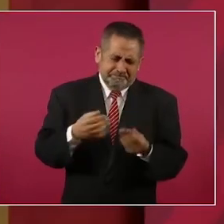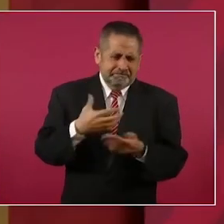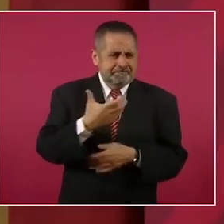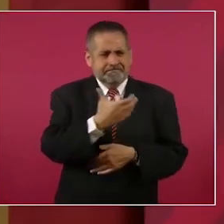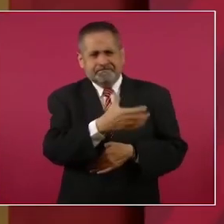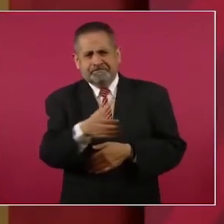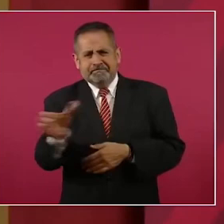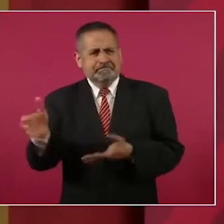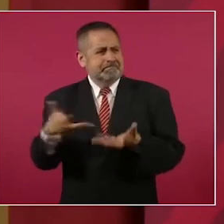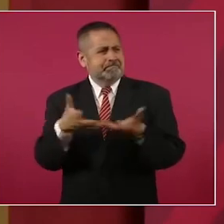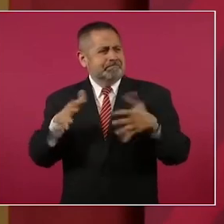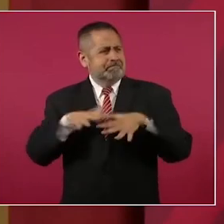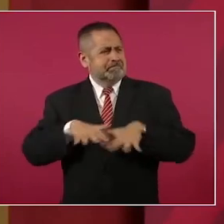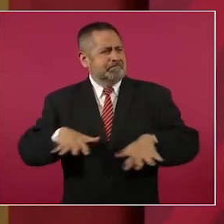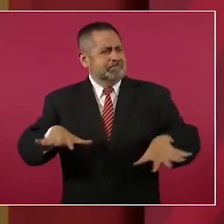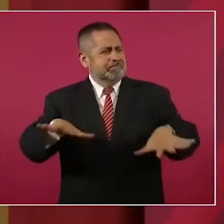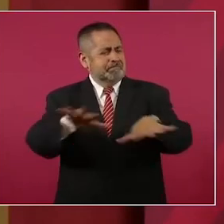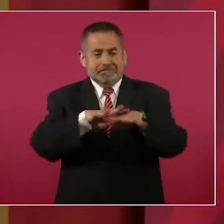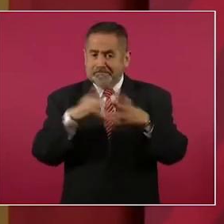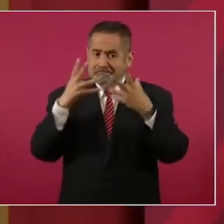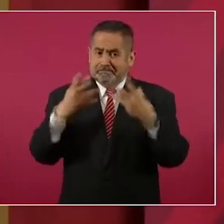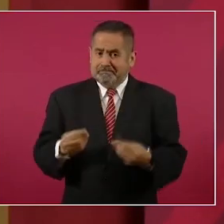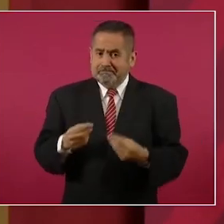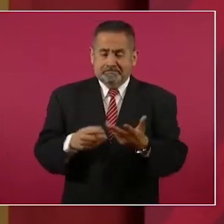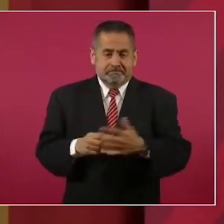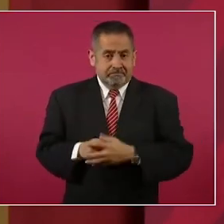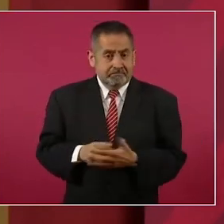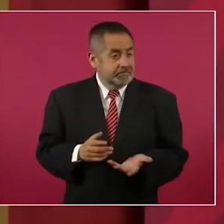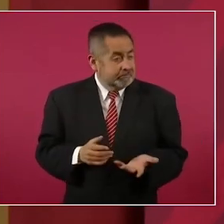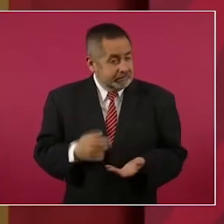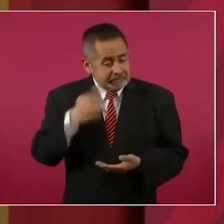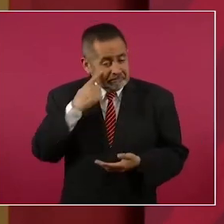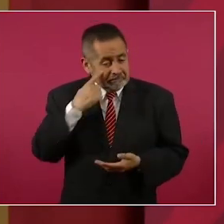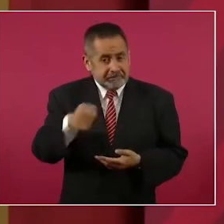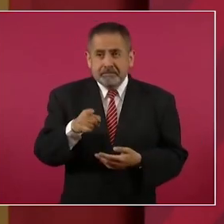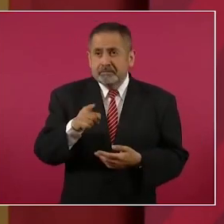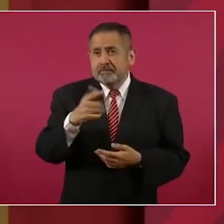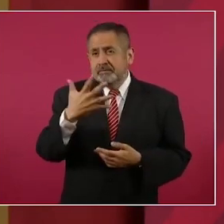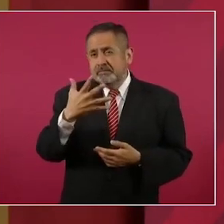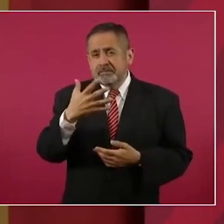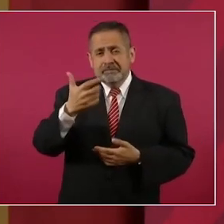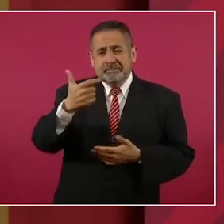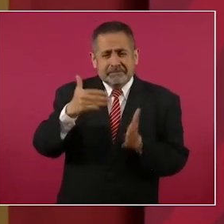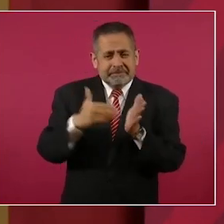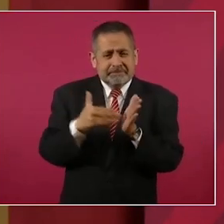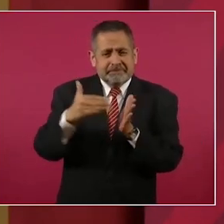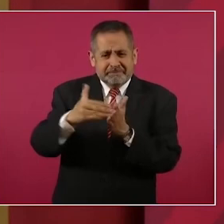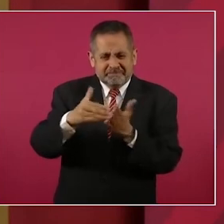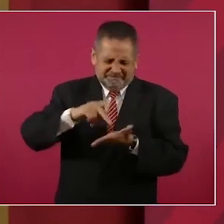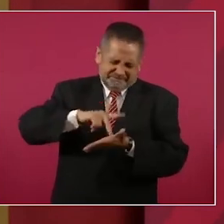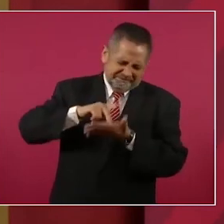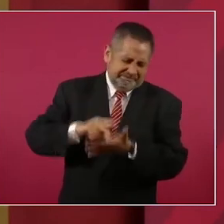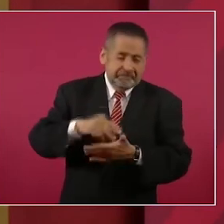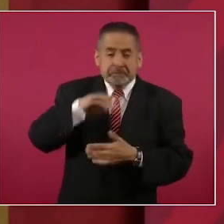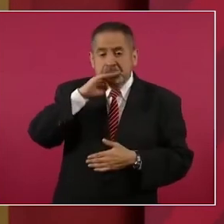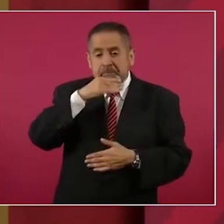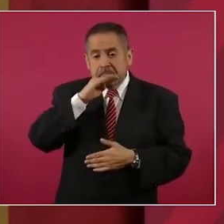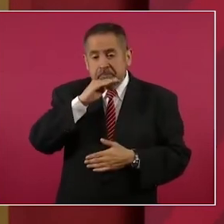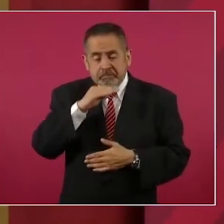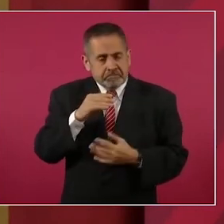No es poca cosa producir 5 o 6 millones de toneladas de maíz.